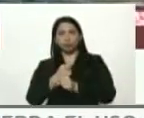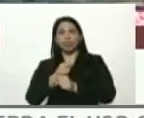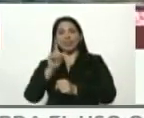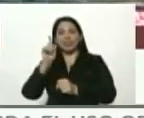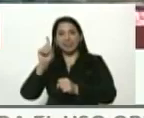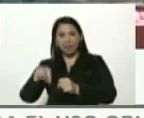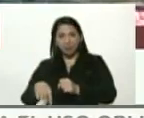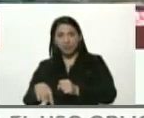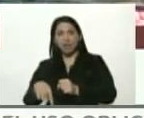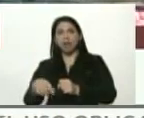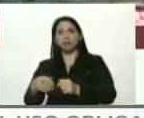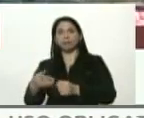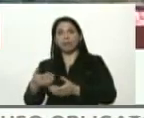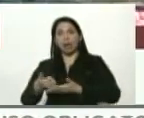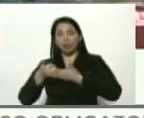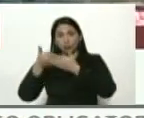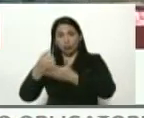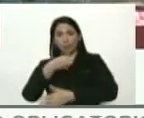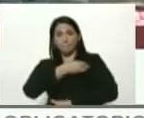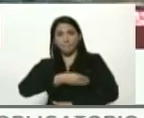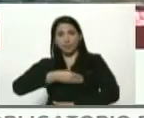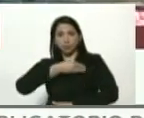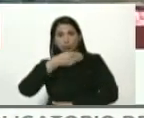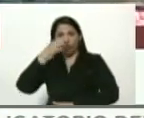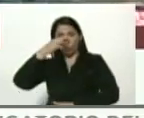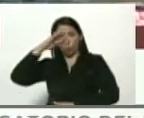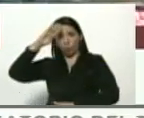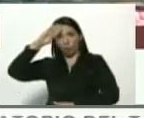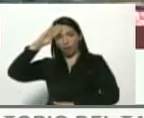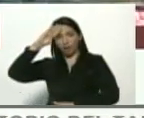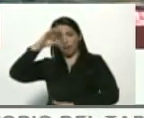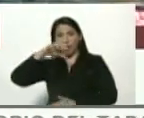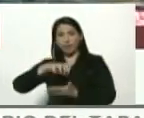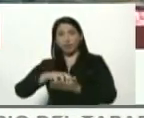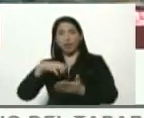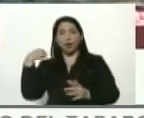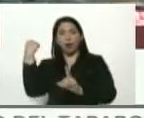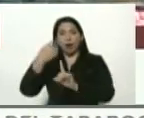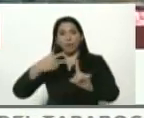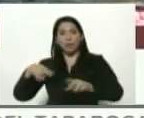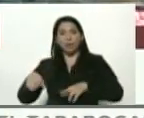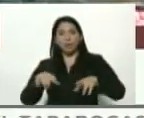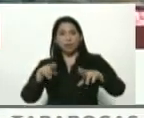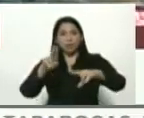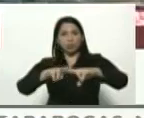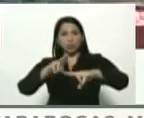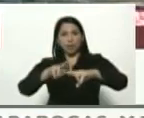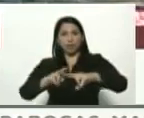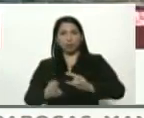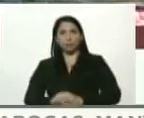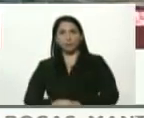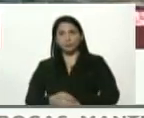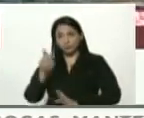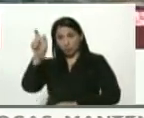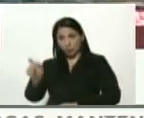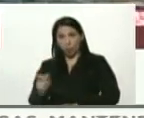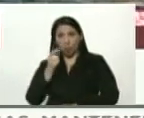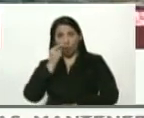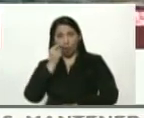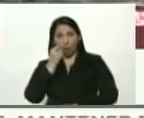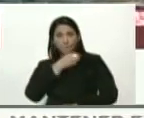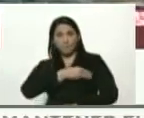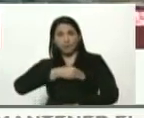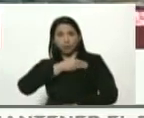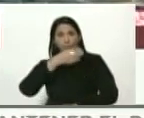también colaborador de la misión cubana en el estado Amazonas, Río Negro. Este colaborador de la misión